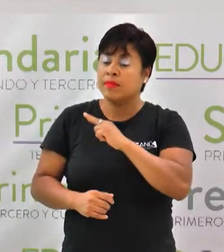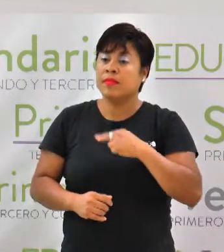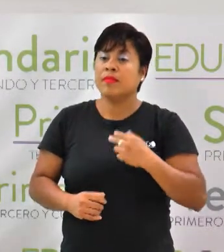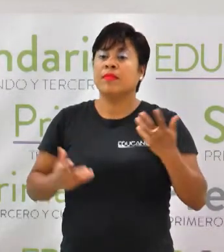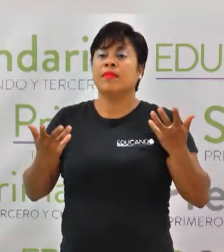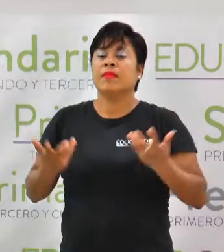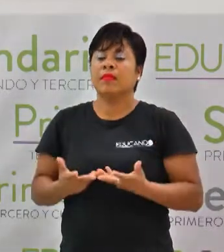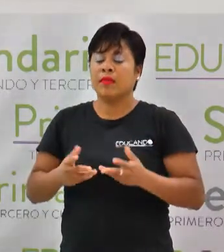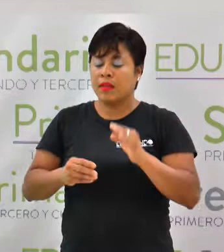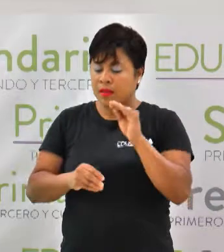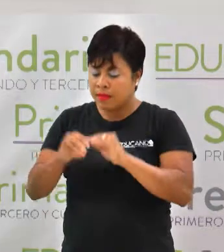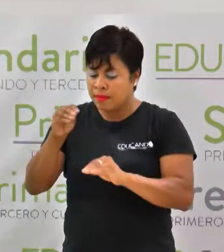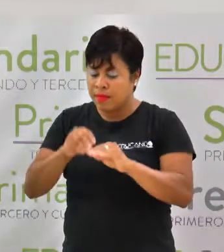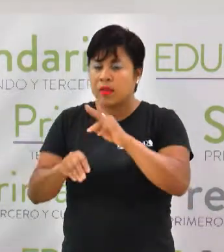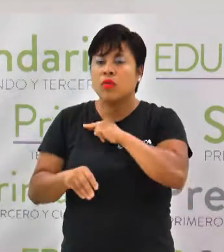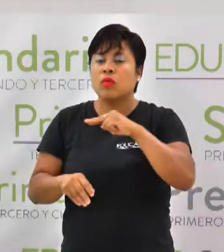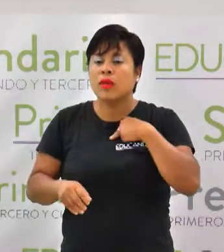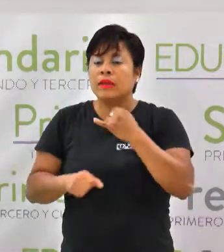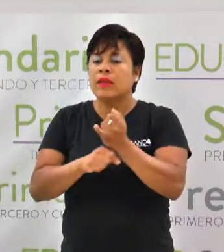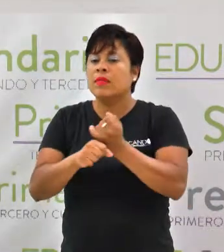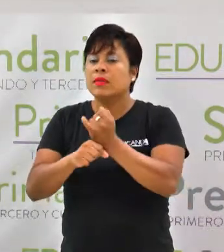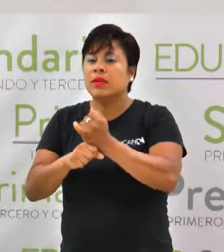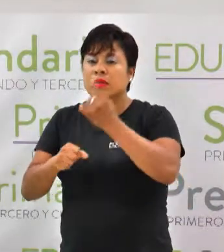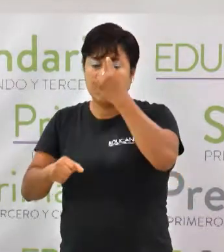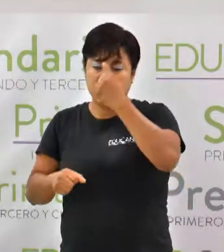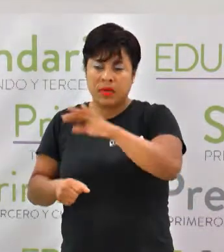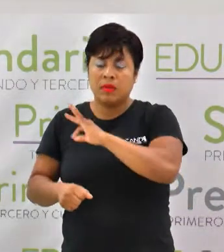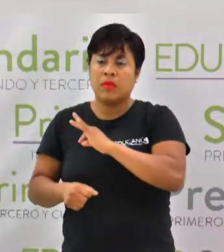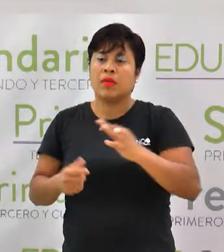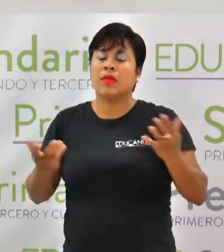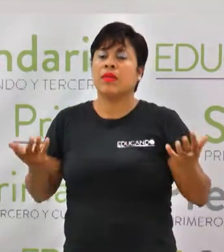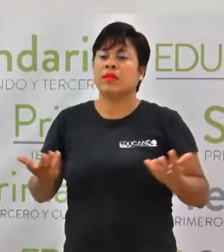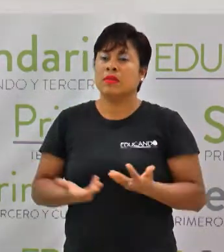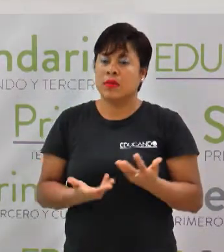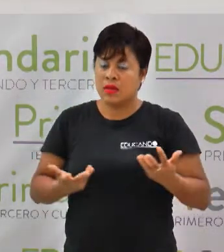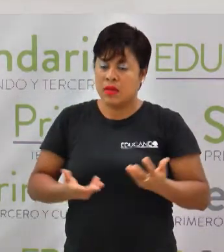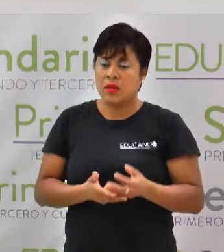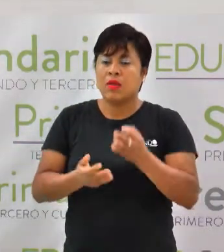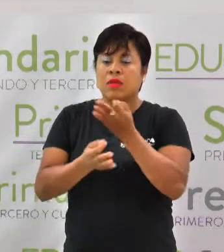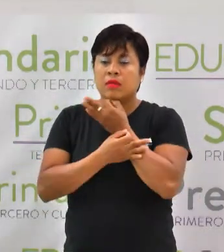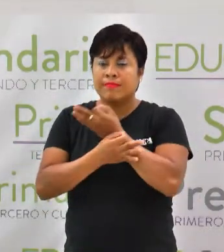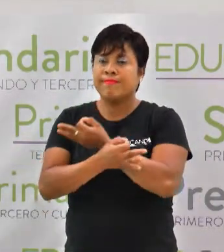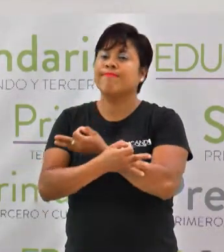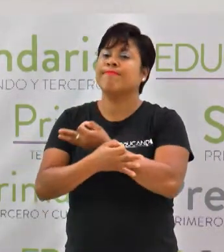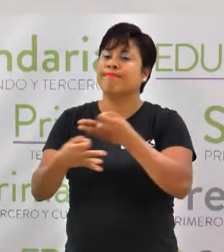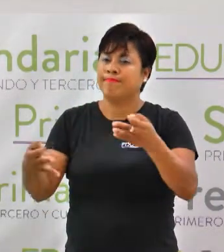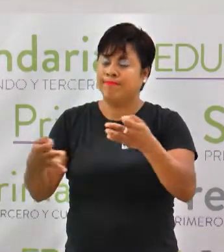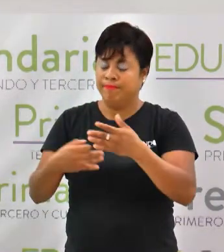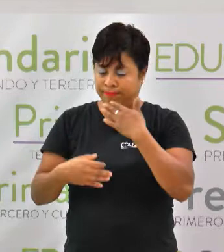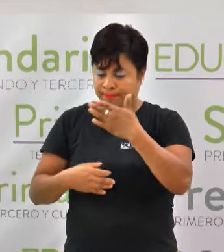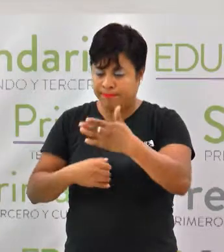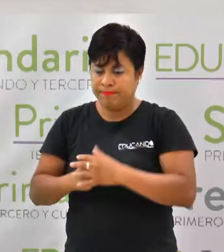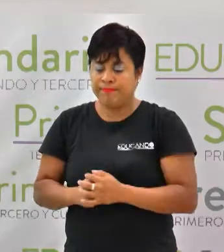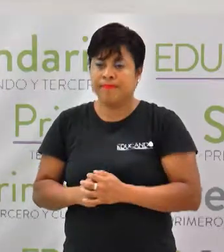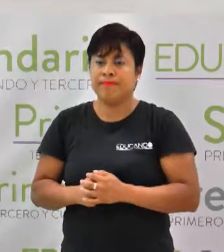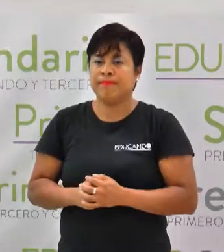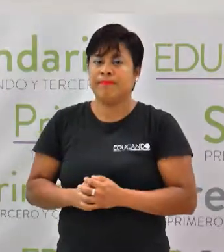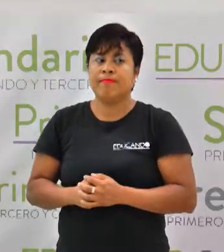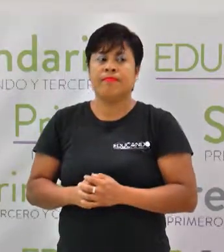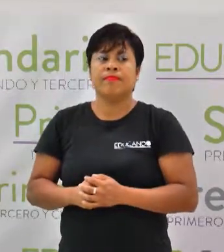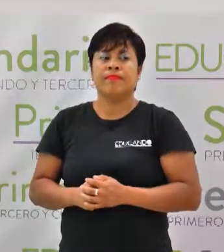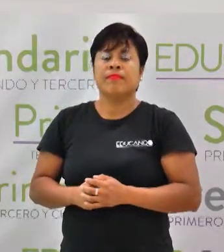lo que estamos haciendo es planear nuestra investigación para realizar una exposición.